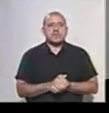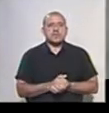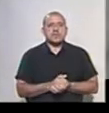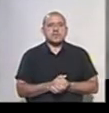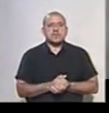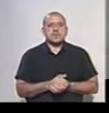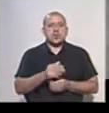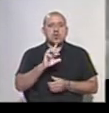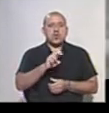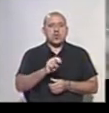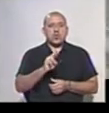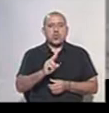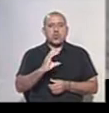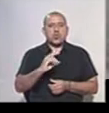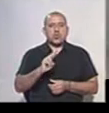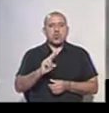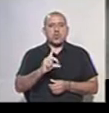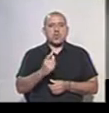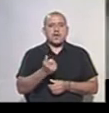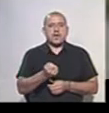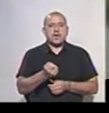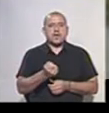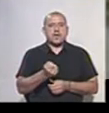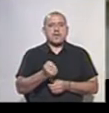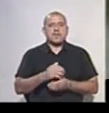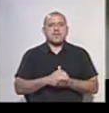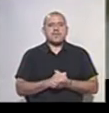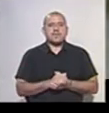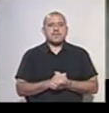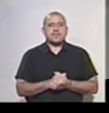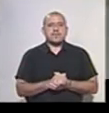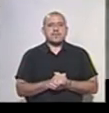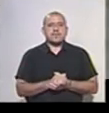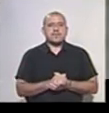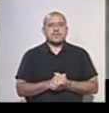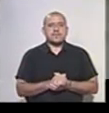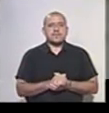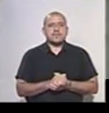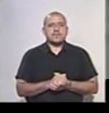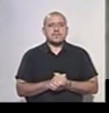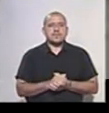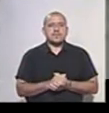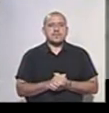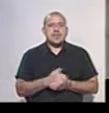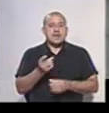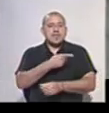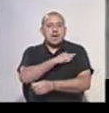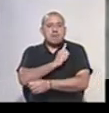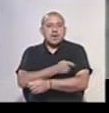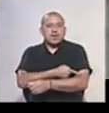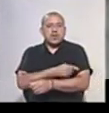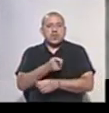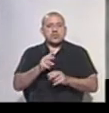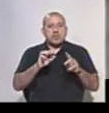de rúcula. Es un poco... Un toquecito amargo que contraste con lo otro. Eso. Eso es parte de lo que decías del equilibrio,